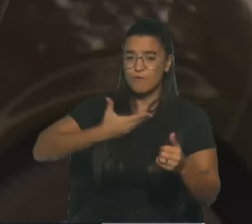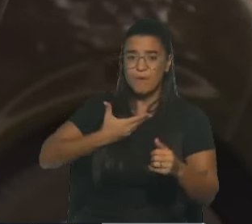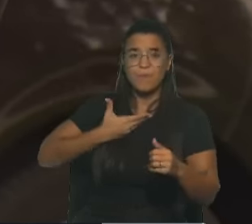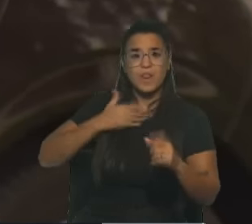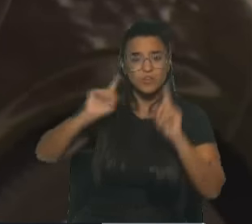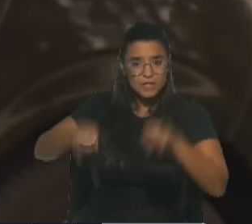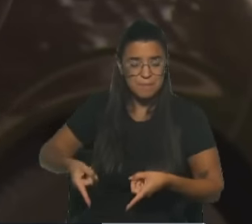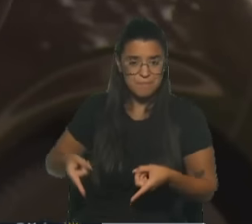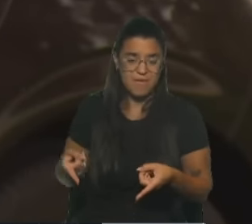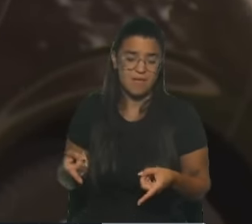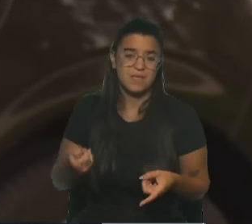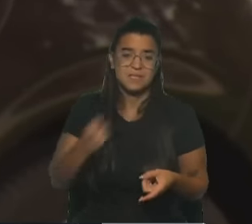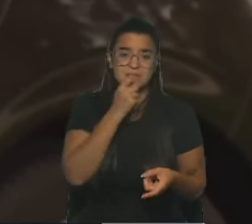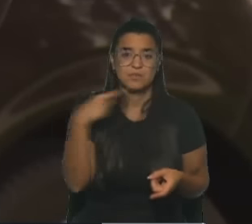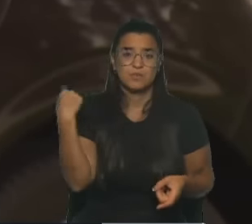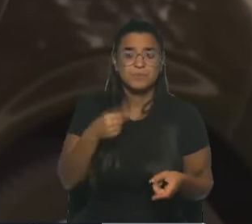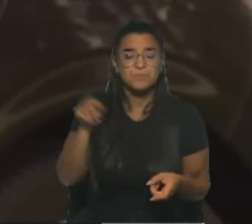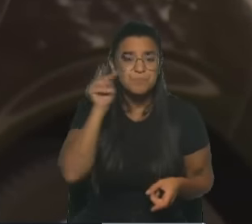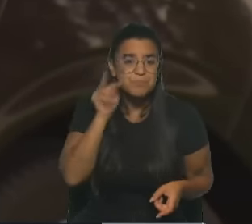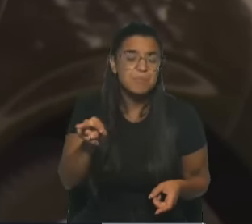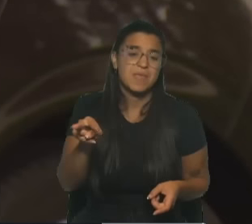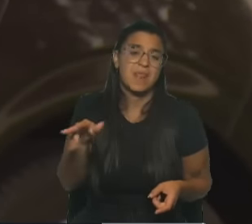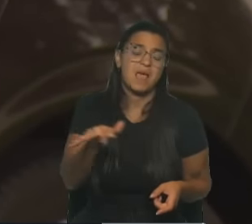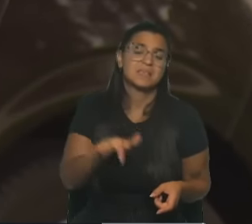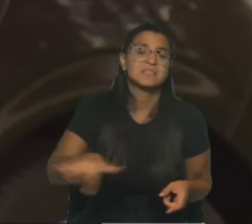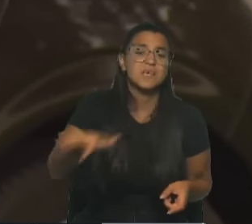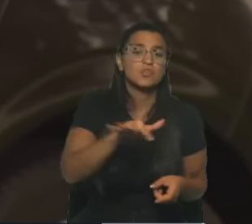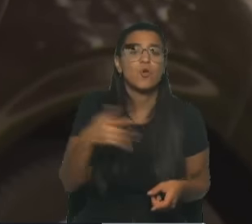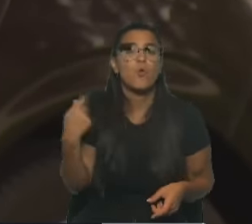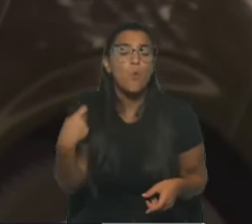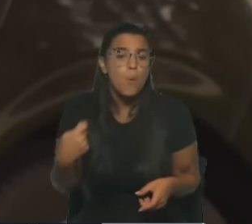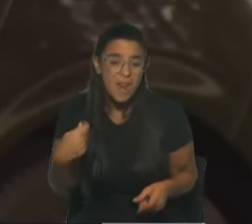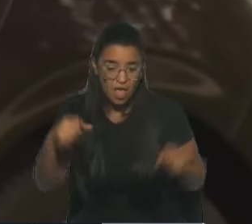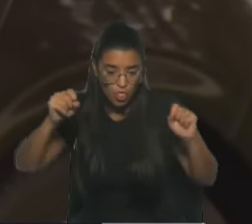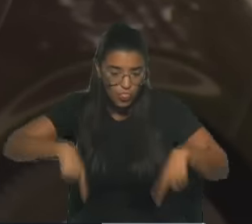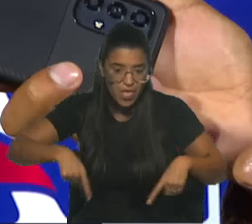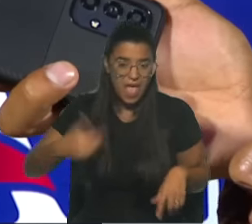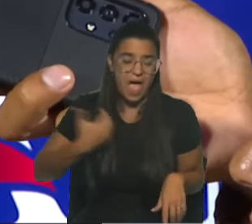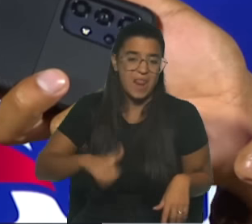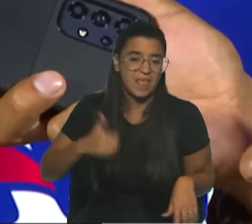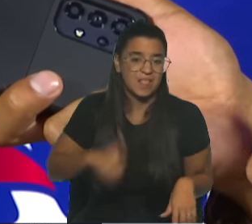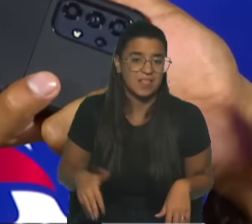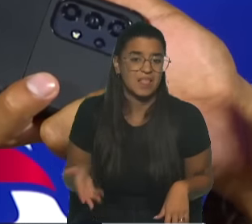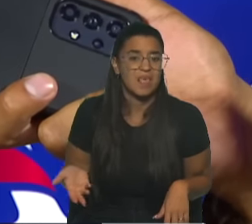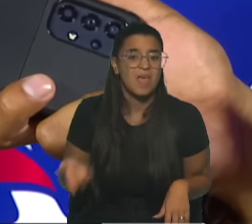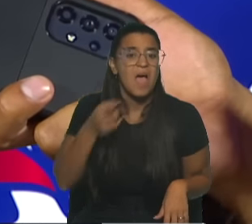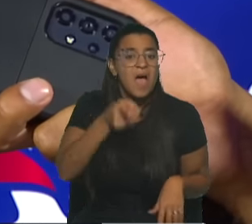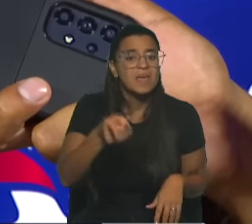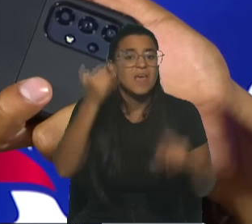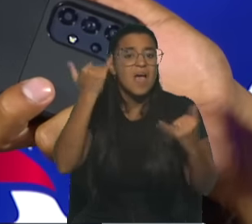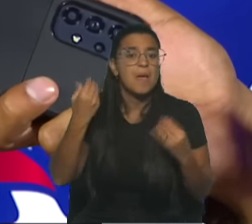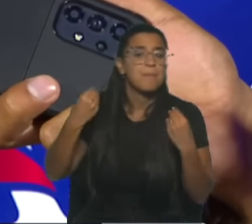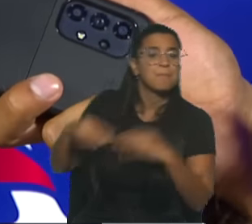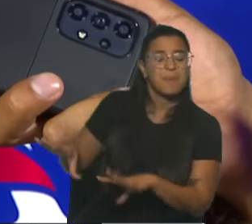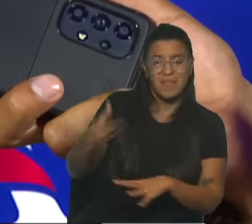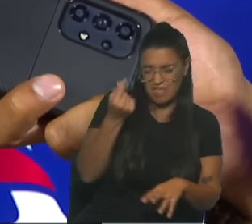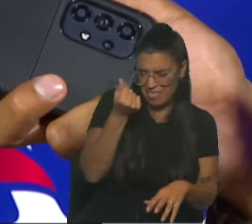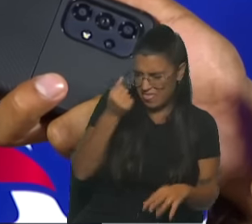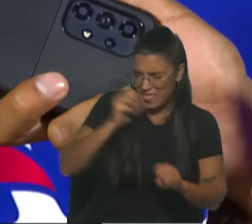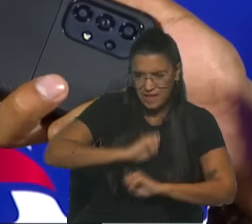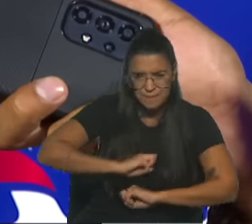febrero si uno mira digamos el sector de los jubilados en la Argentina está viendo ahí una pérdida de poder adquisitivo que